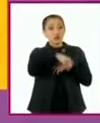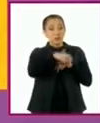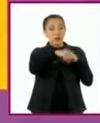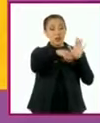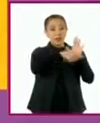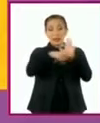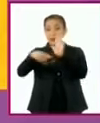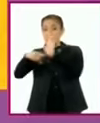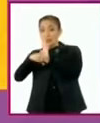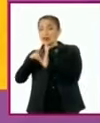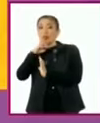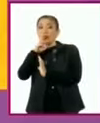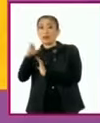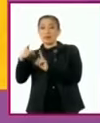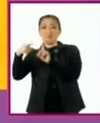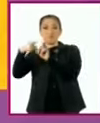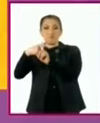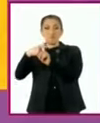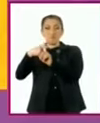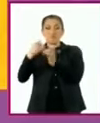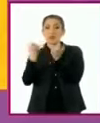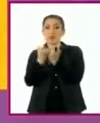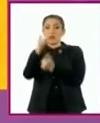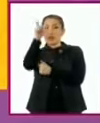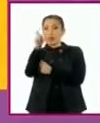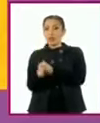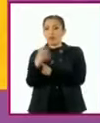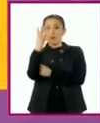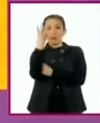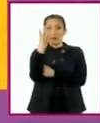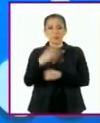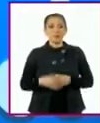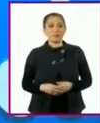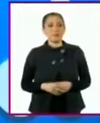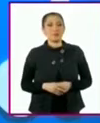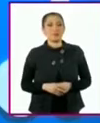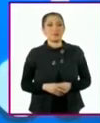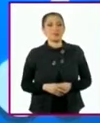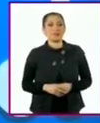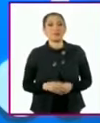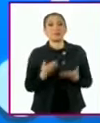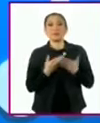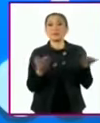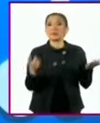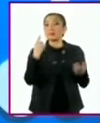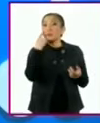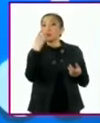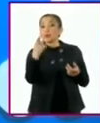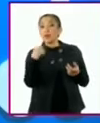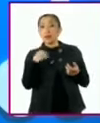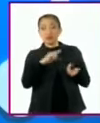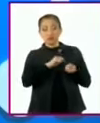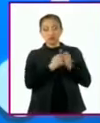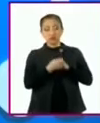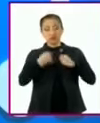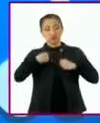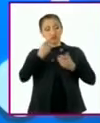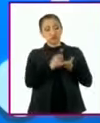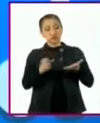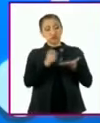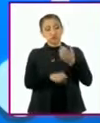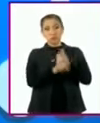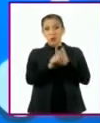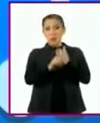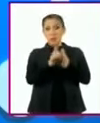negativos es un número con signo positivo como los de la fila 4. Ahora nos convertiremos en escritores de